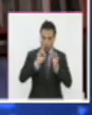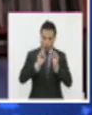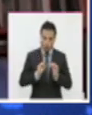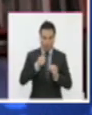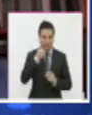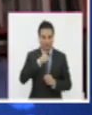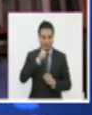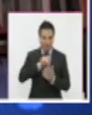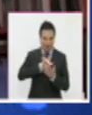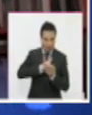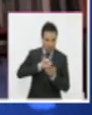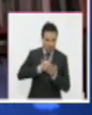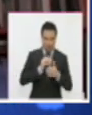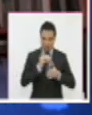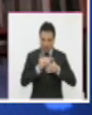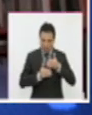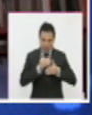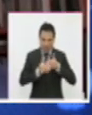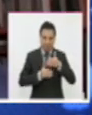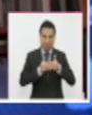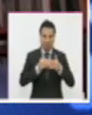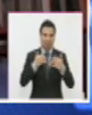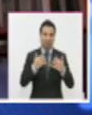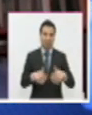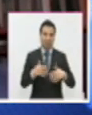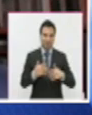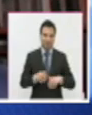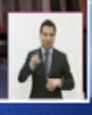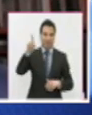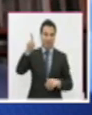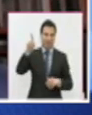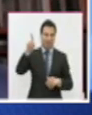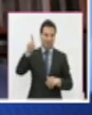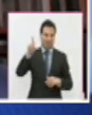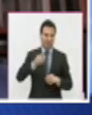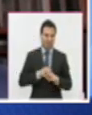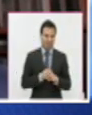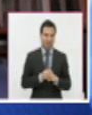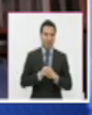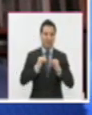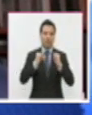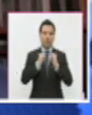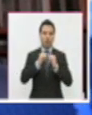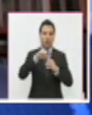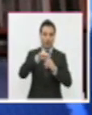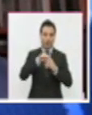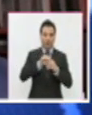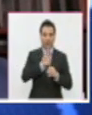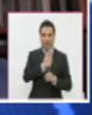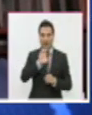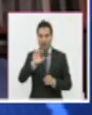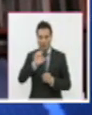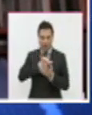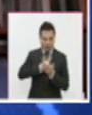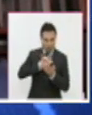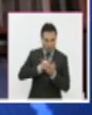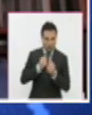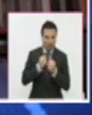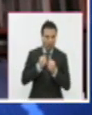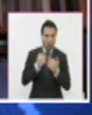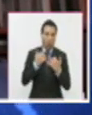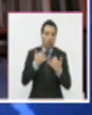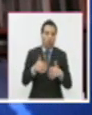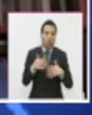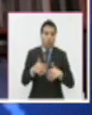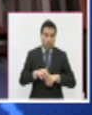de manera significativa en los últimos 30 años, a diferencia sí. de lo que ha pasado con la calidad de vida, la desigualdad, que no hemos mejorado,